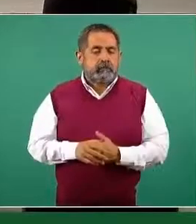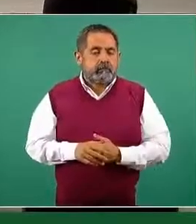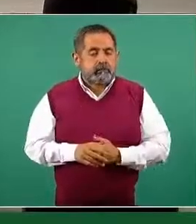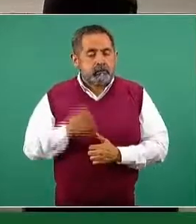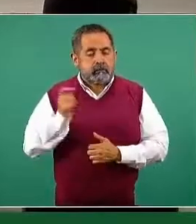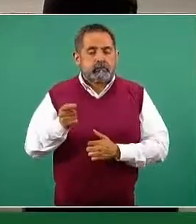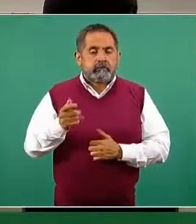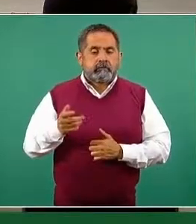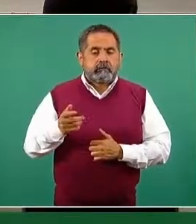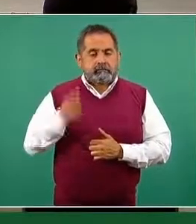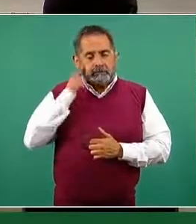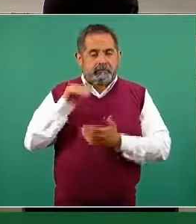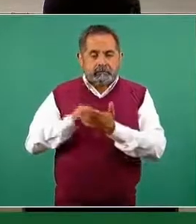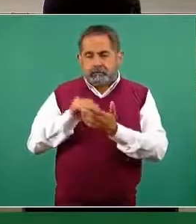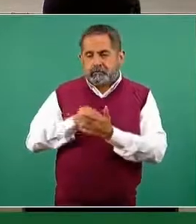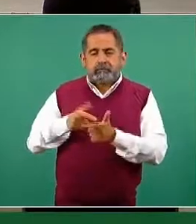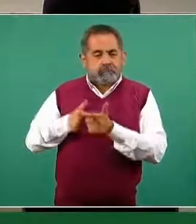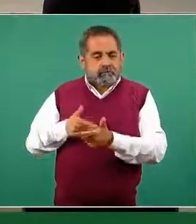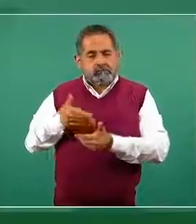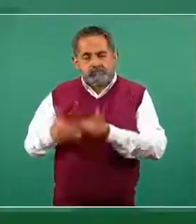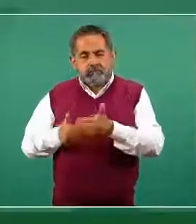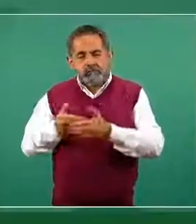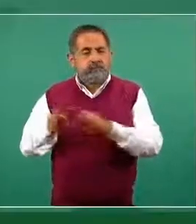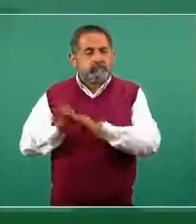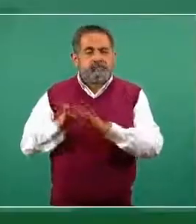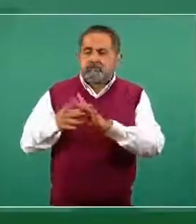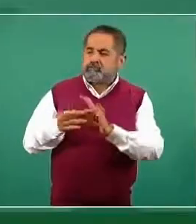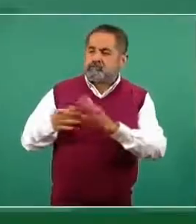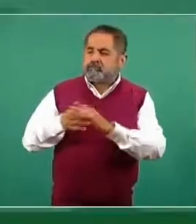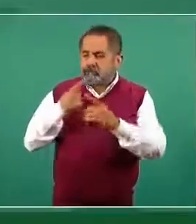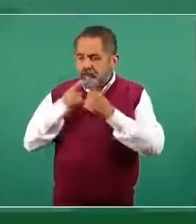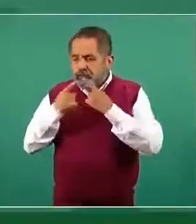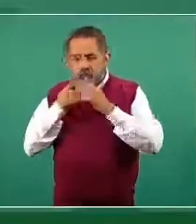lo que continuaremos con las